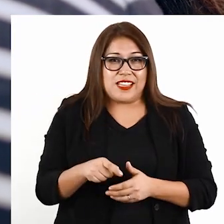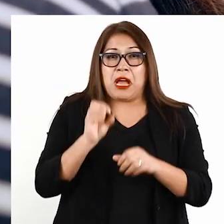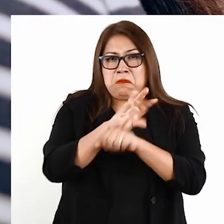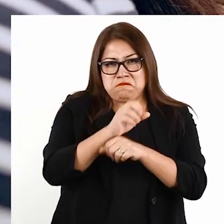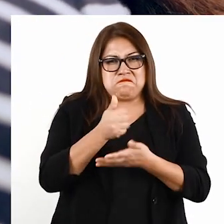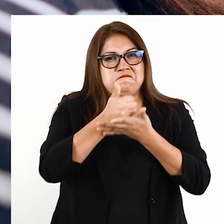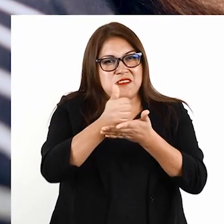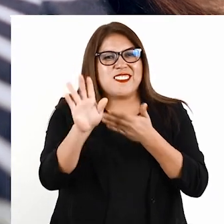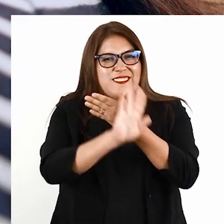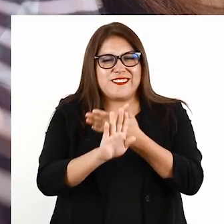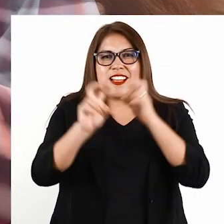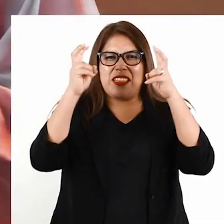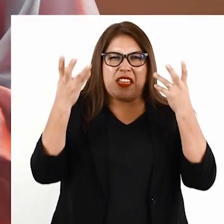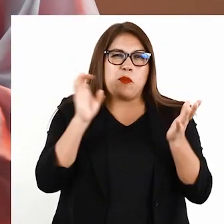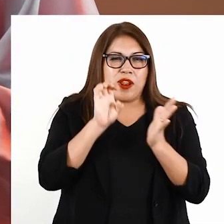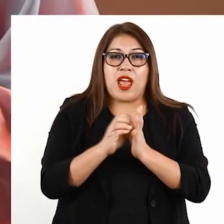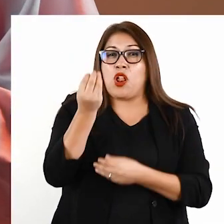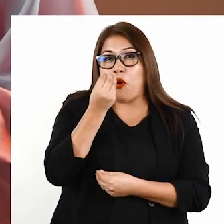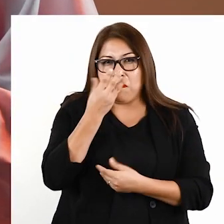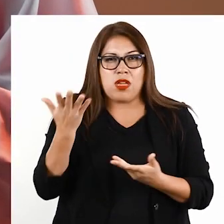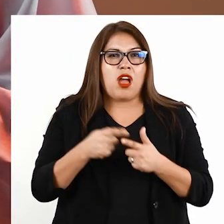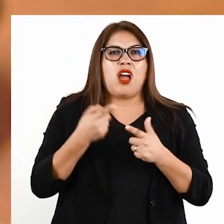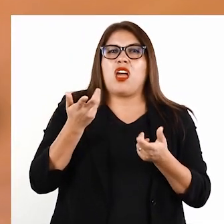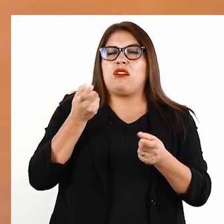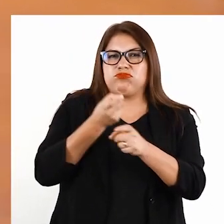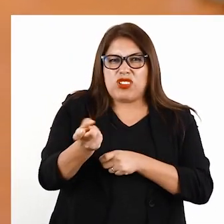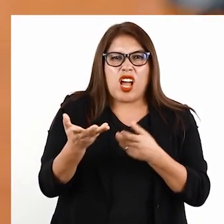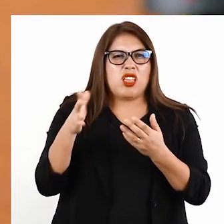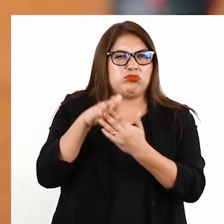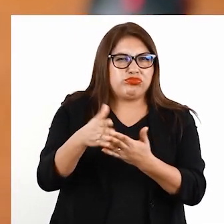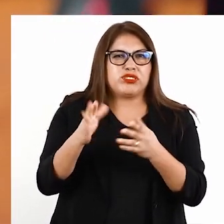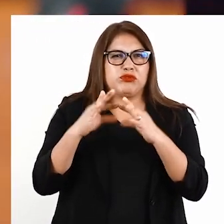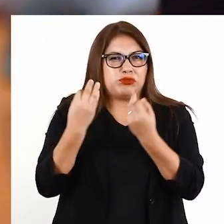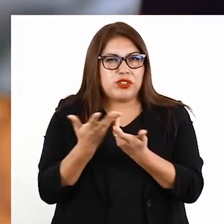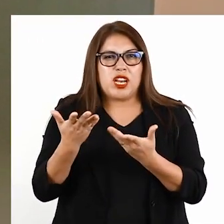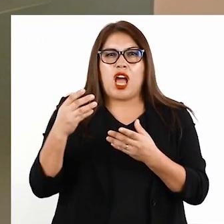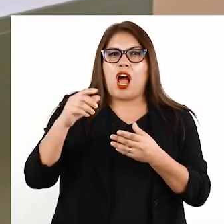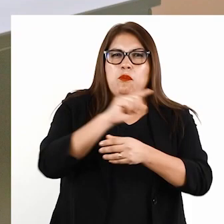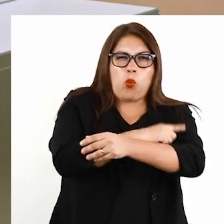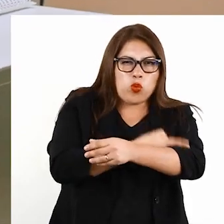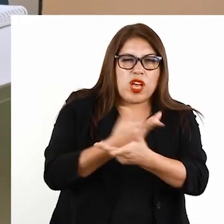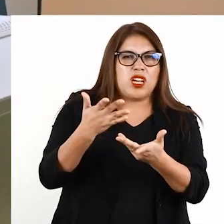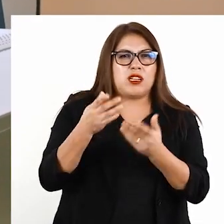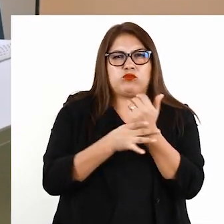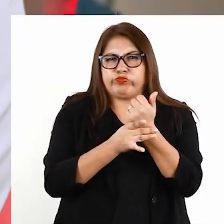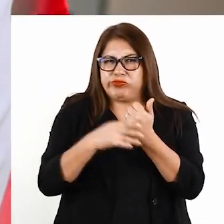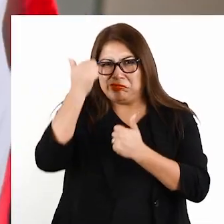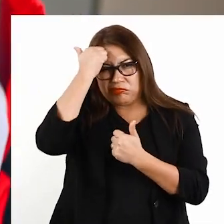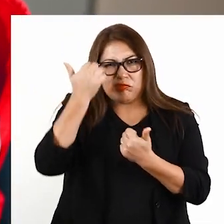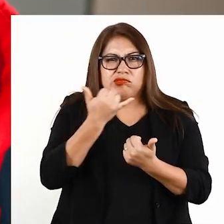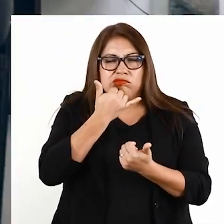Te asesoramos y defendemos en temas como alimentos, violencia doméstica, patria potestad, negligencias